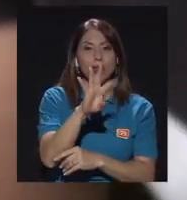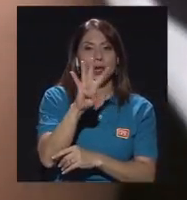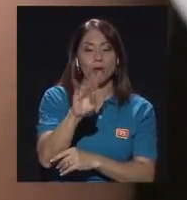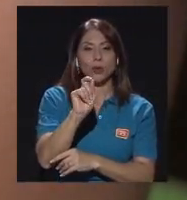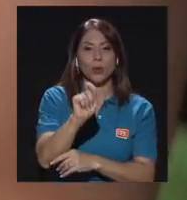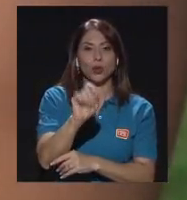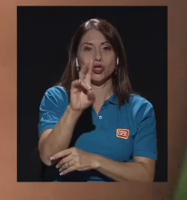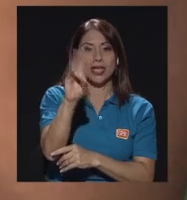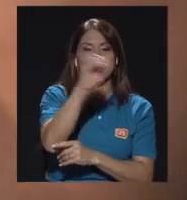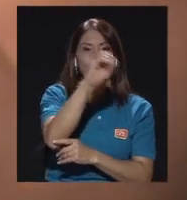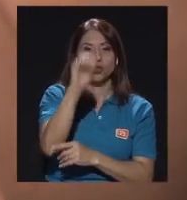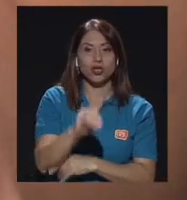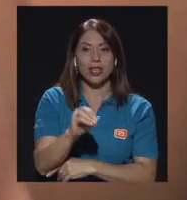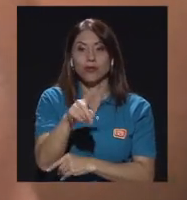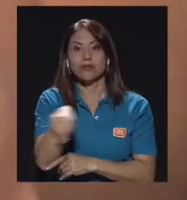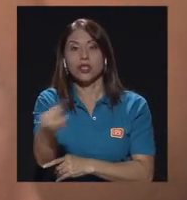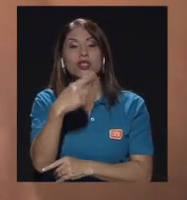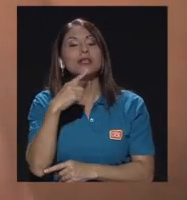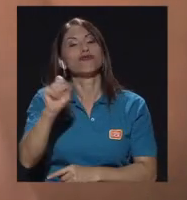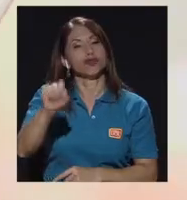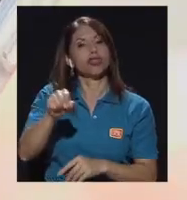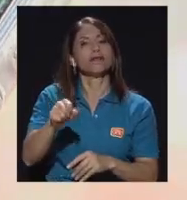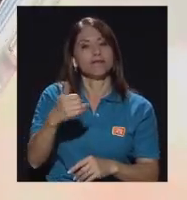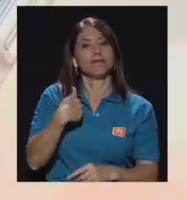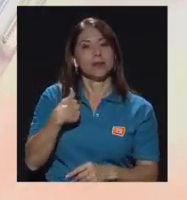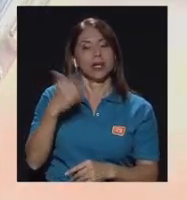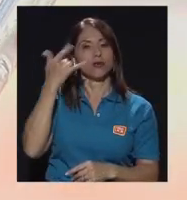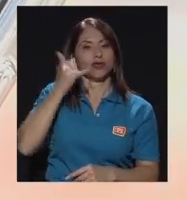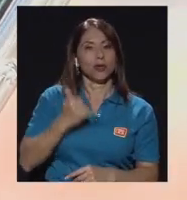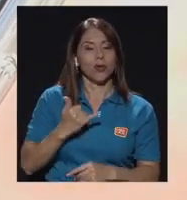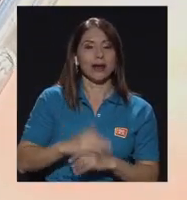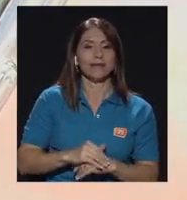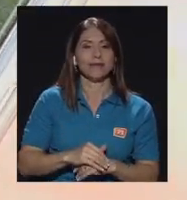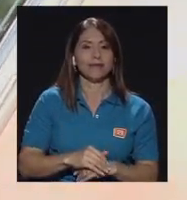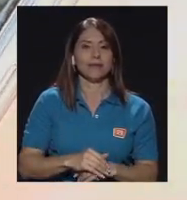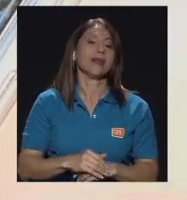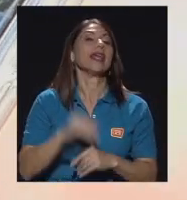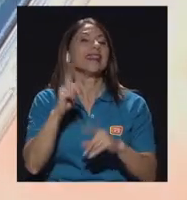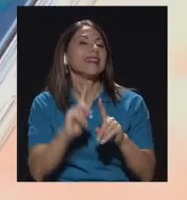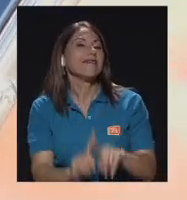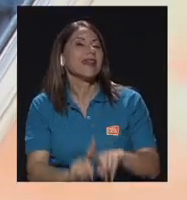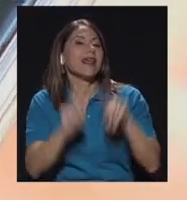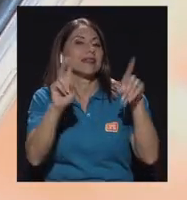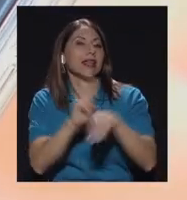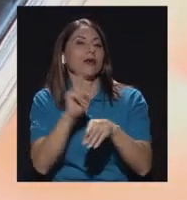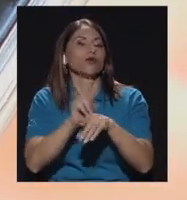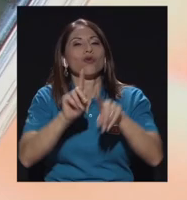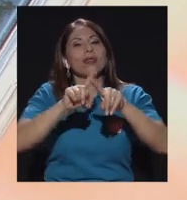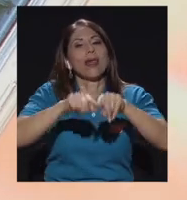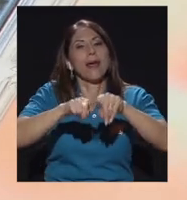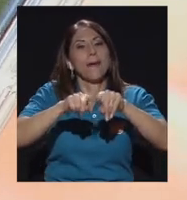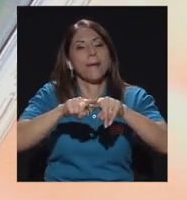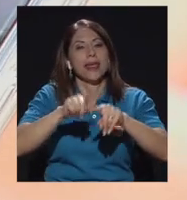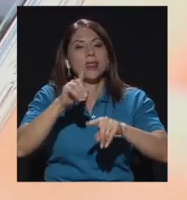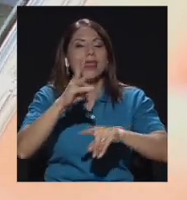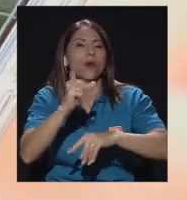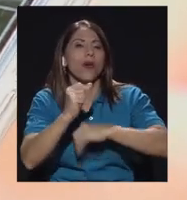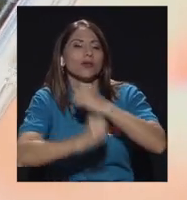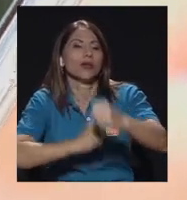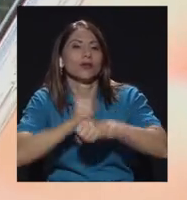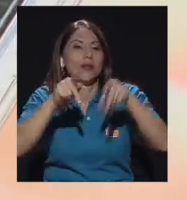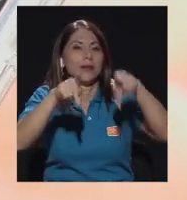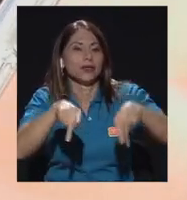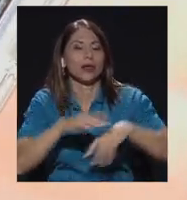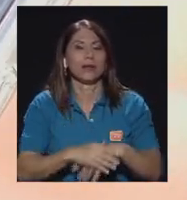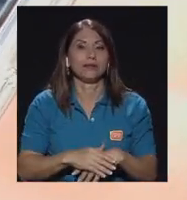de los encuestados afirmó tener un teléfono celular y existe una diferencia de uso dependiendo de la edad. Conforme aumenta la